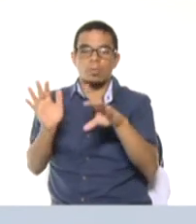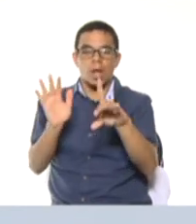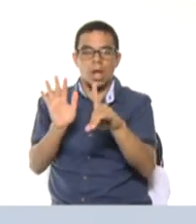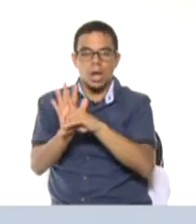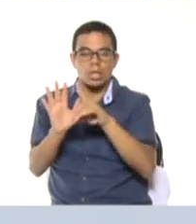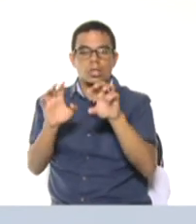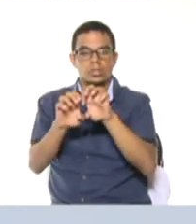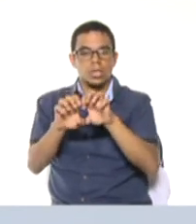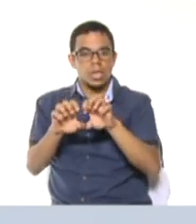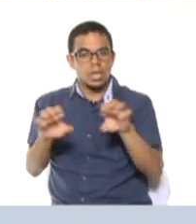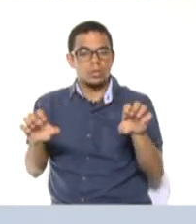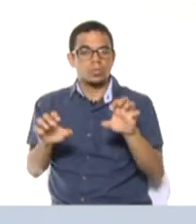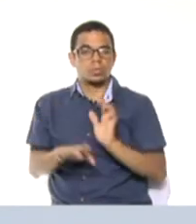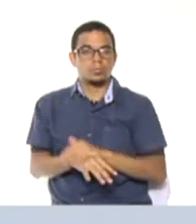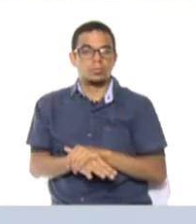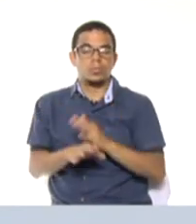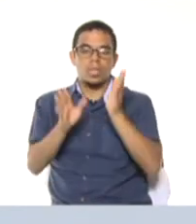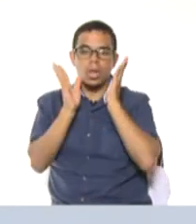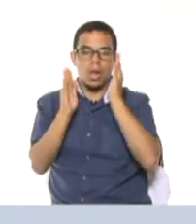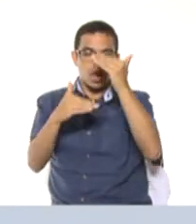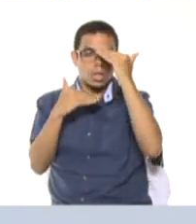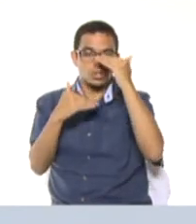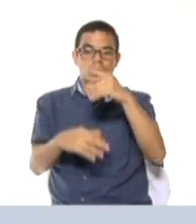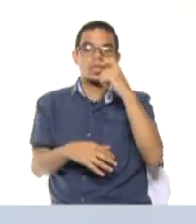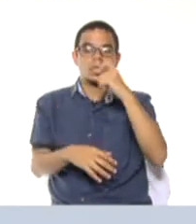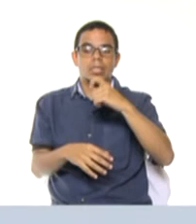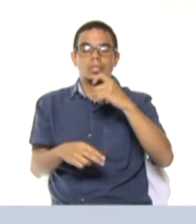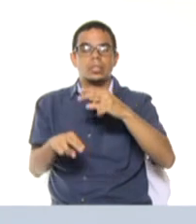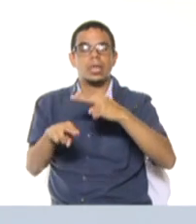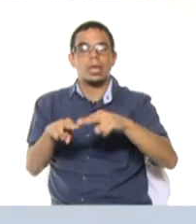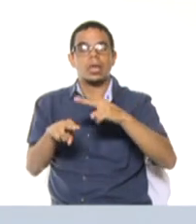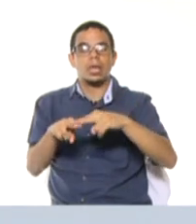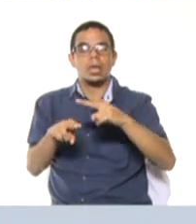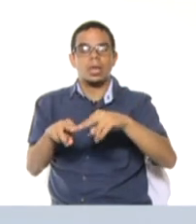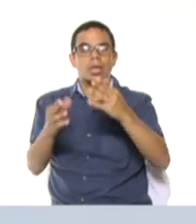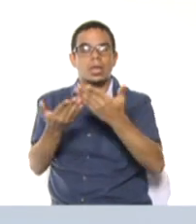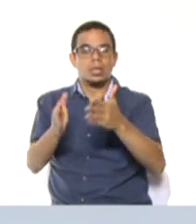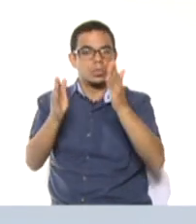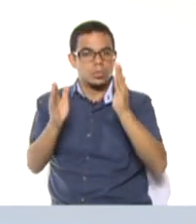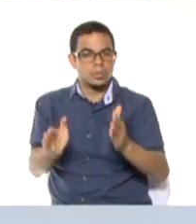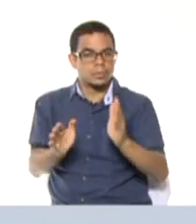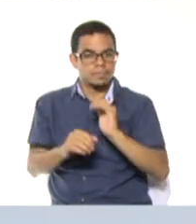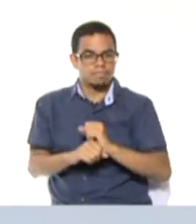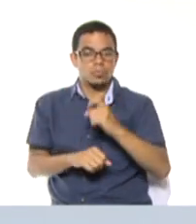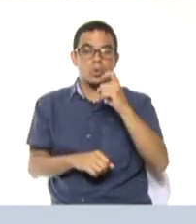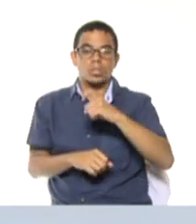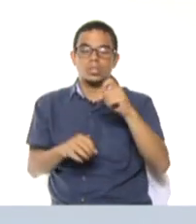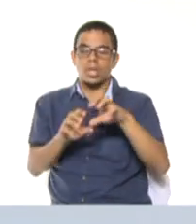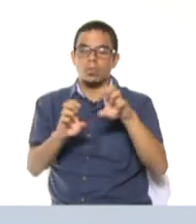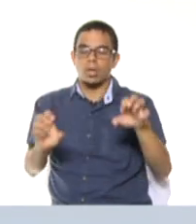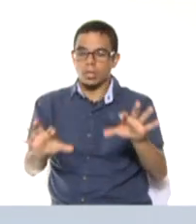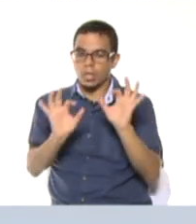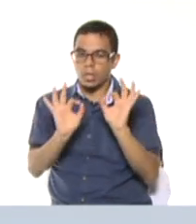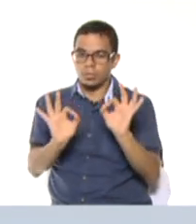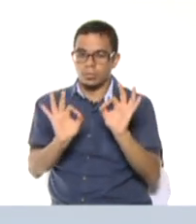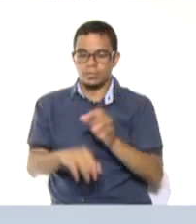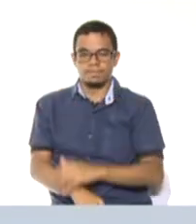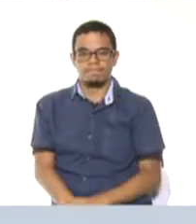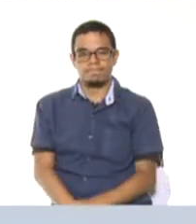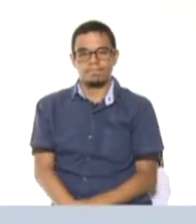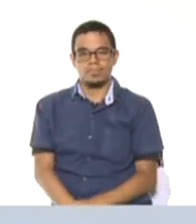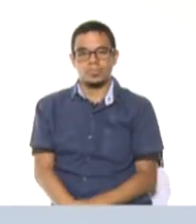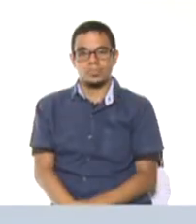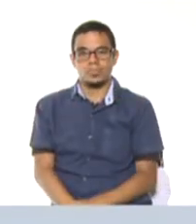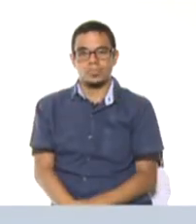la educación y esa atención educativa integral de cada uno de nuestros niños y niñas con necesidades educativas especiales.